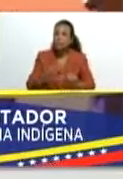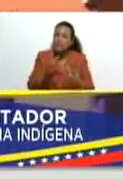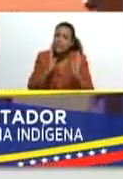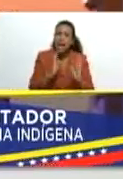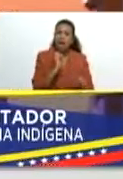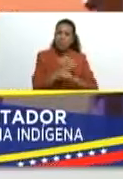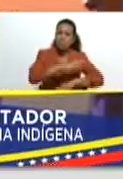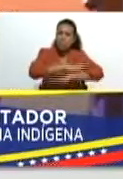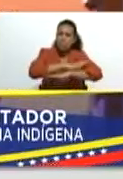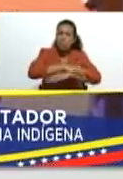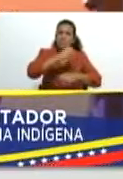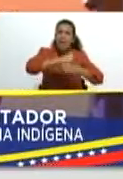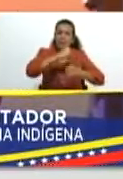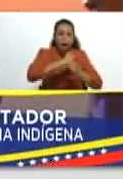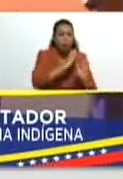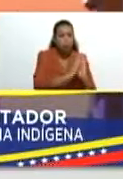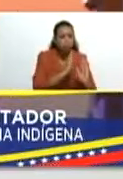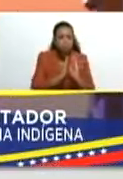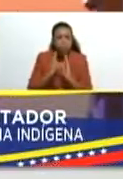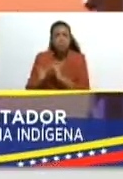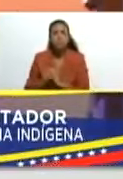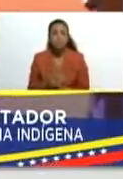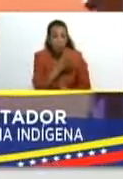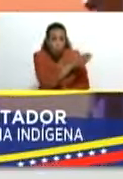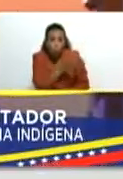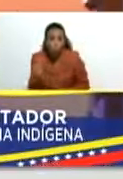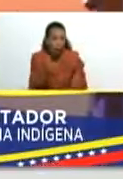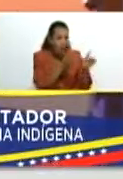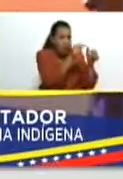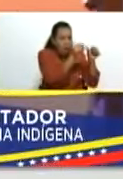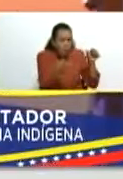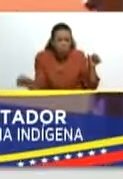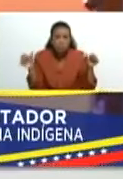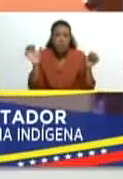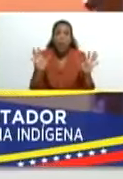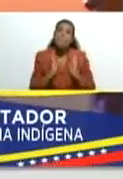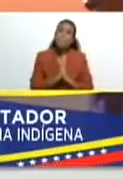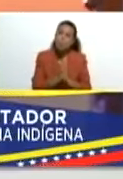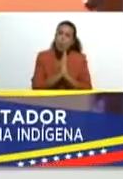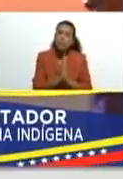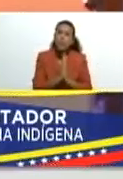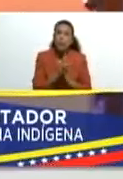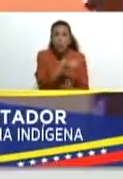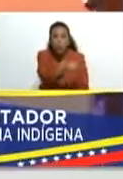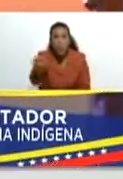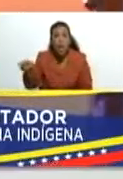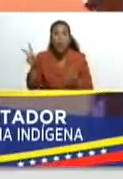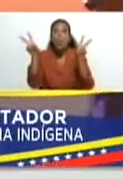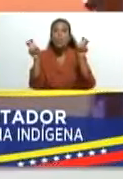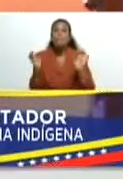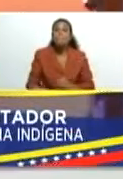de acción. Y en esa línea de acción yo le insistiría a ustedes en un tema.